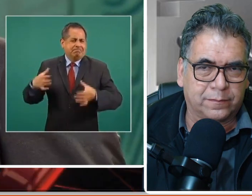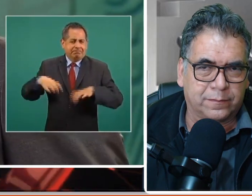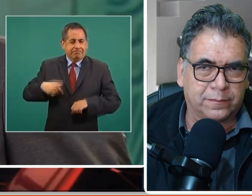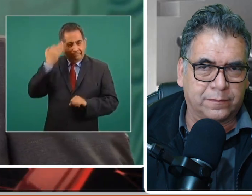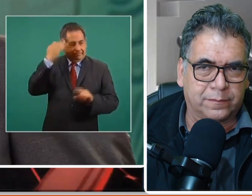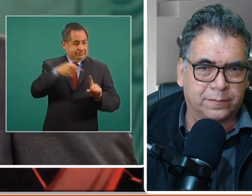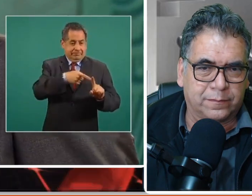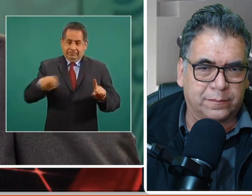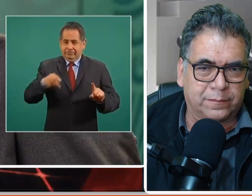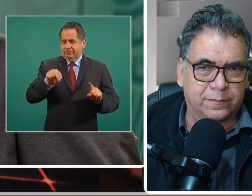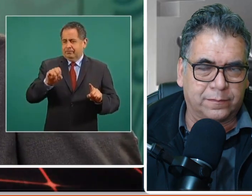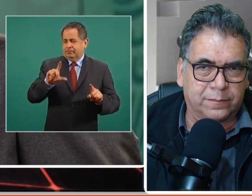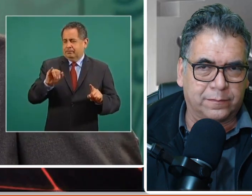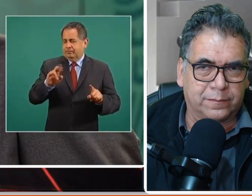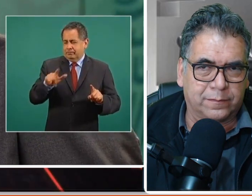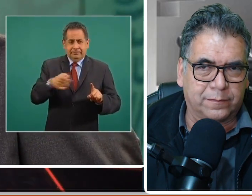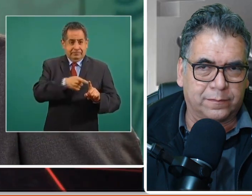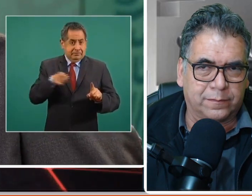neoliberal.